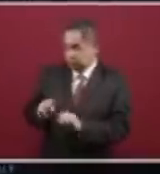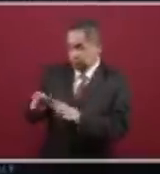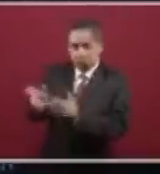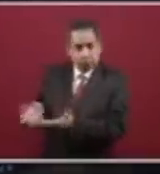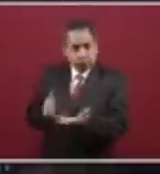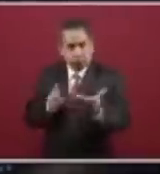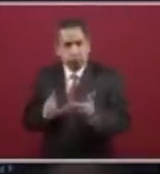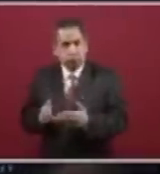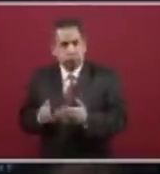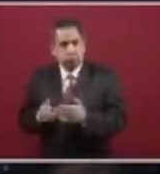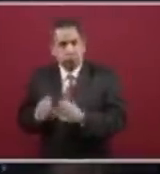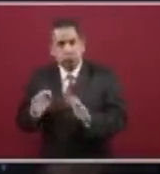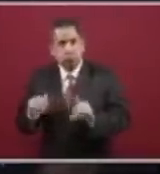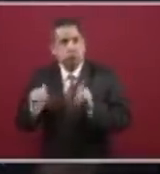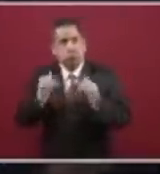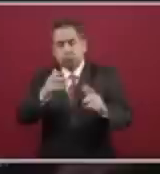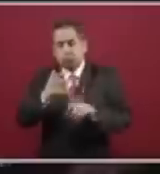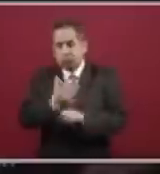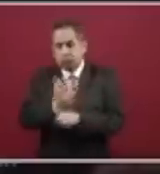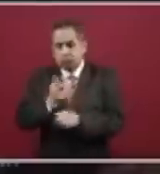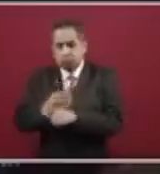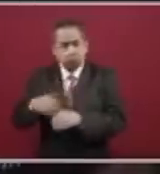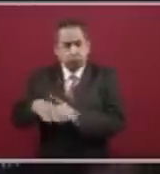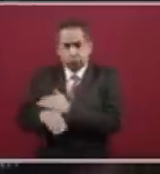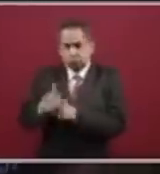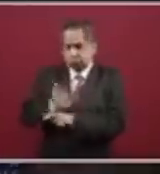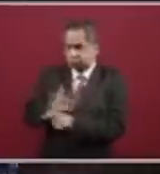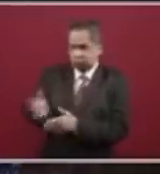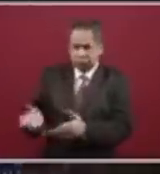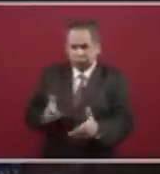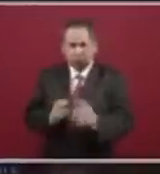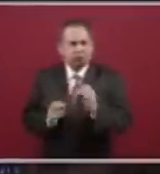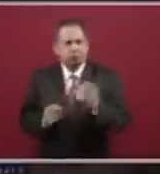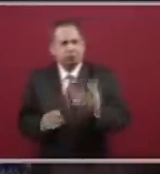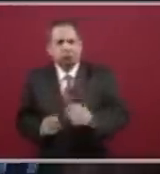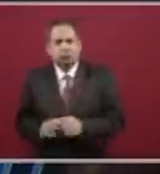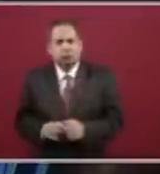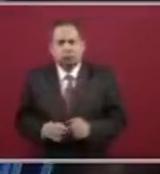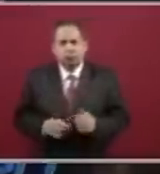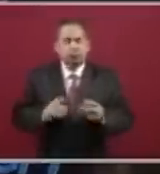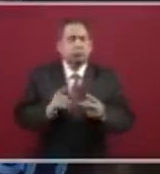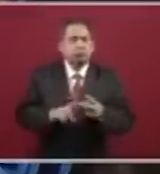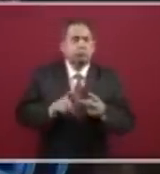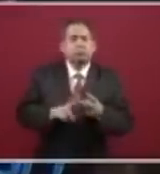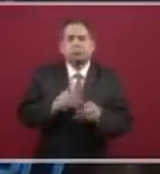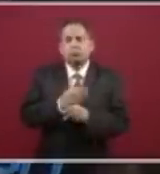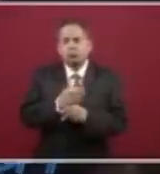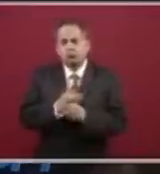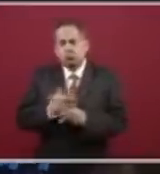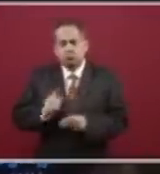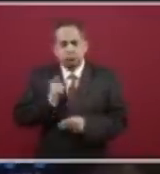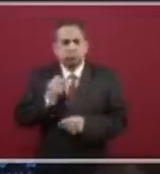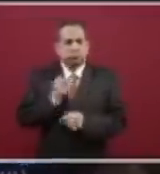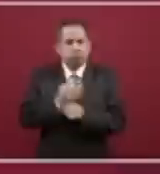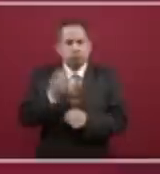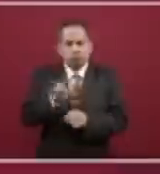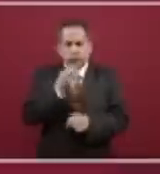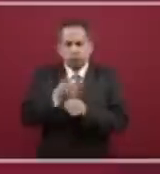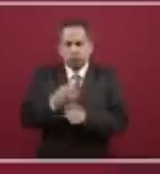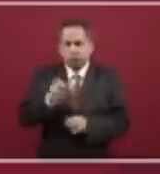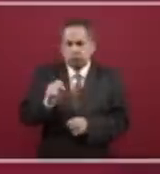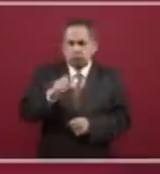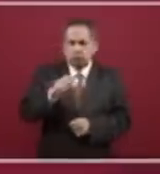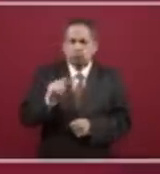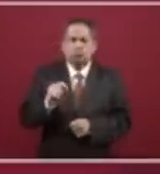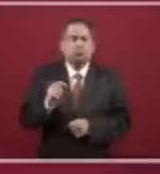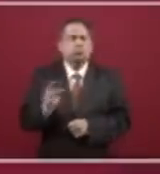llegar hasta la frontera con eeuu en una segunda pregunta y aprovechando que está aquí el secretario de comunicaciones y